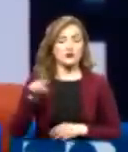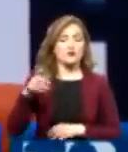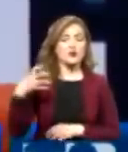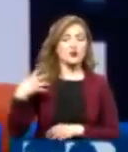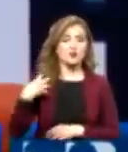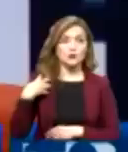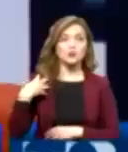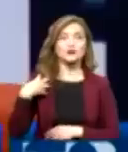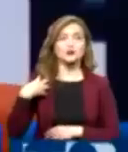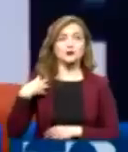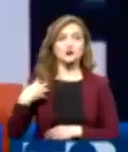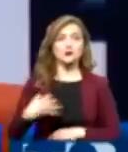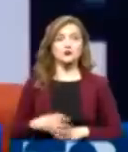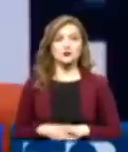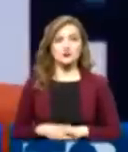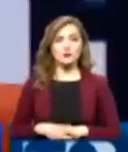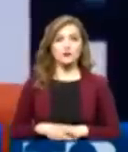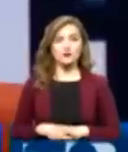garantizarnos